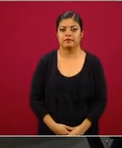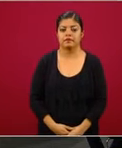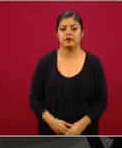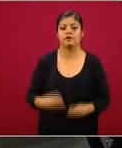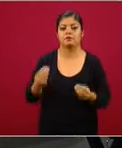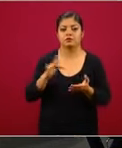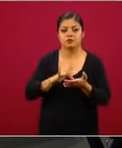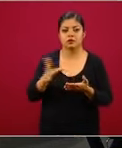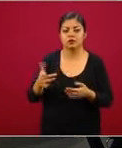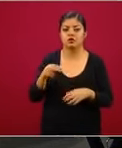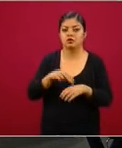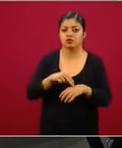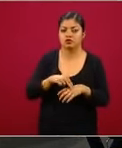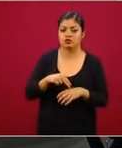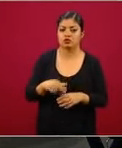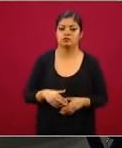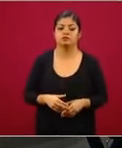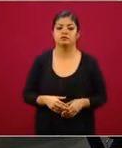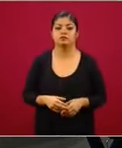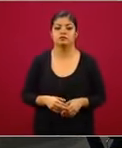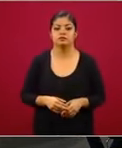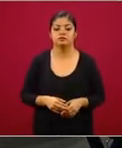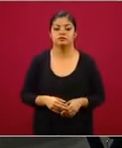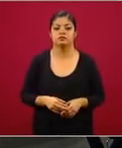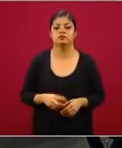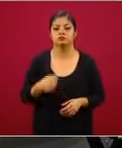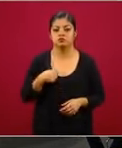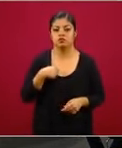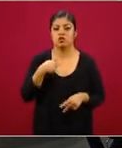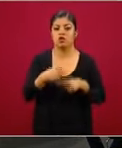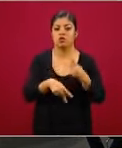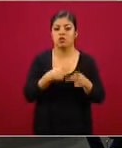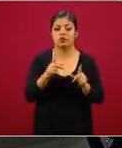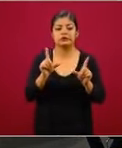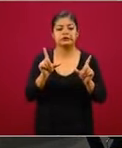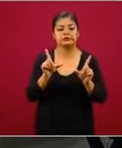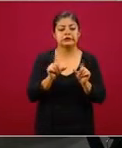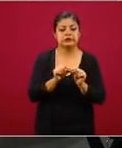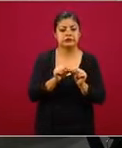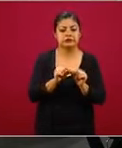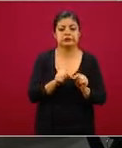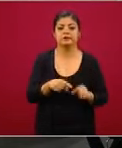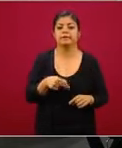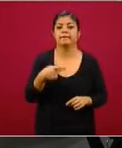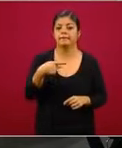Muchas gracias, doctora Lomía. Yo voy a, de manera breve pero